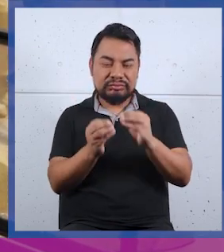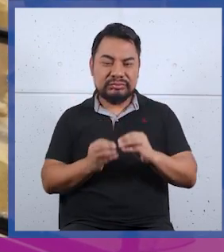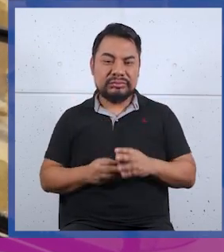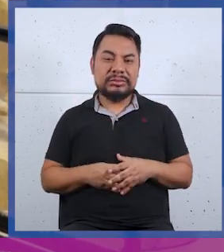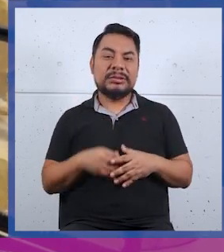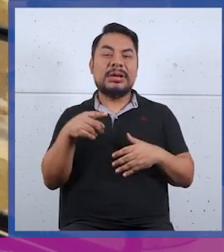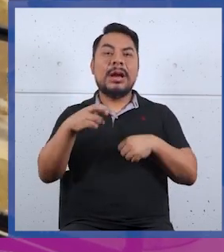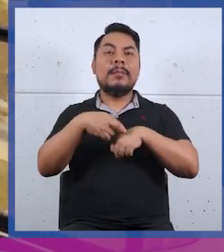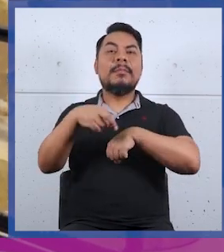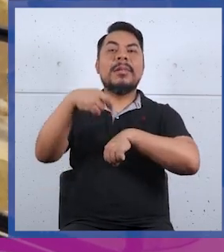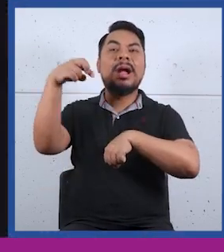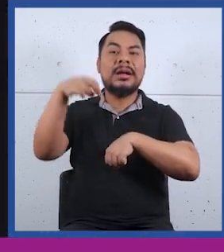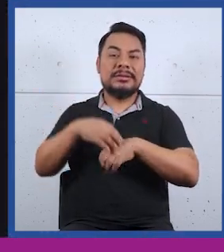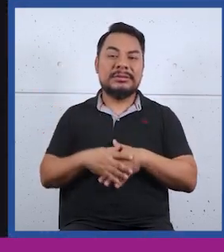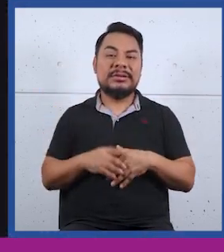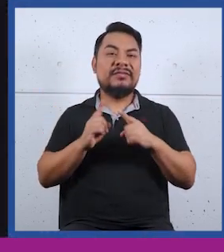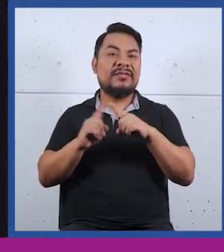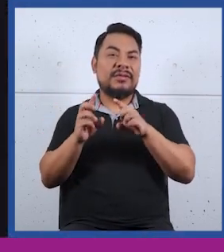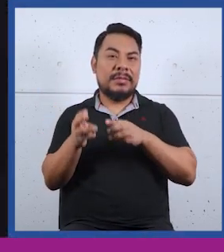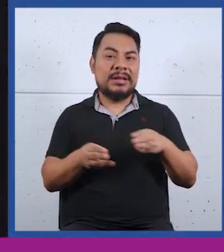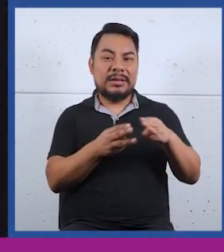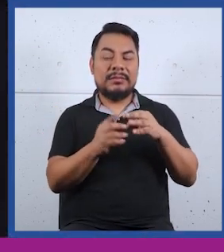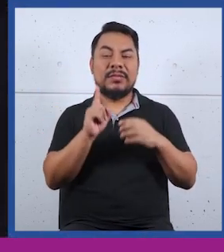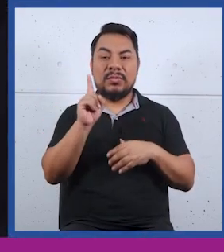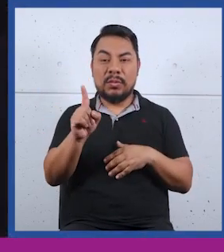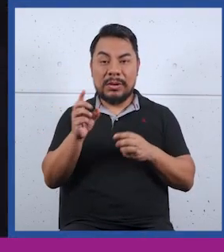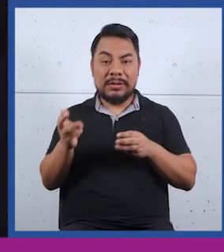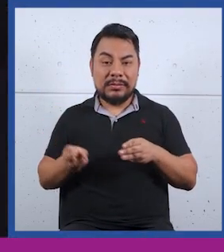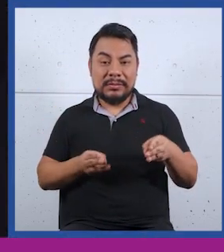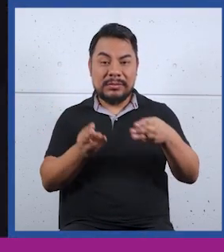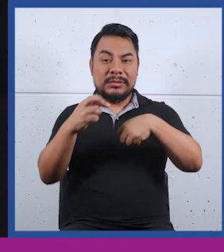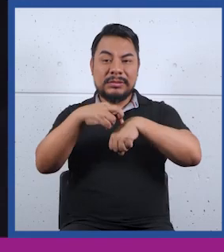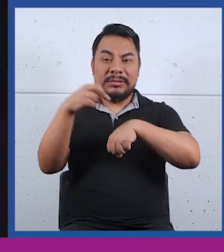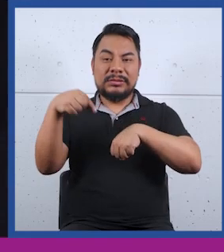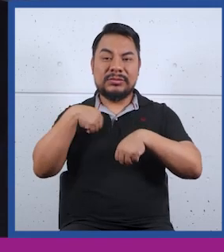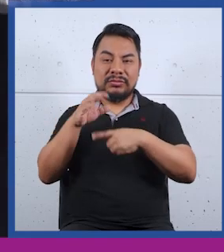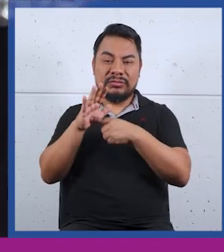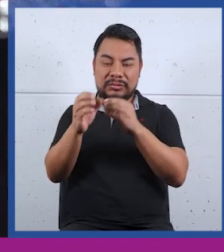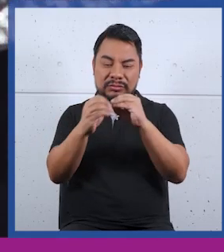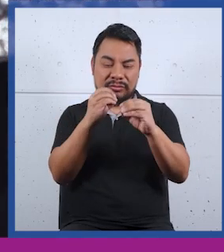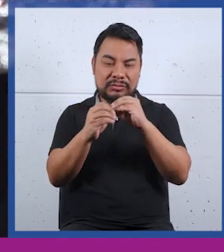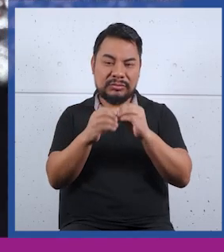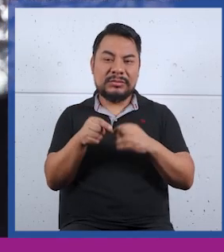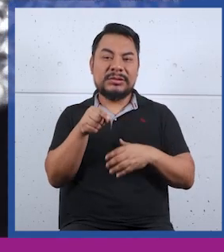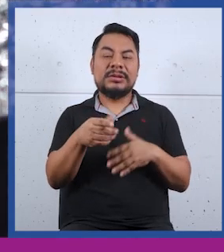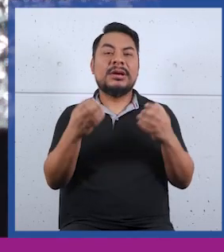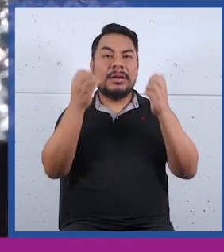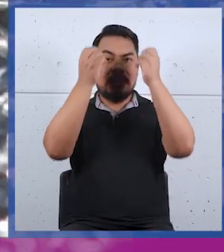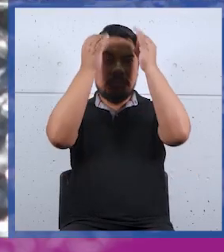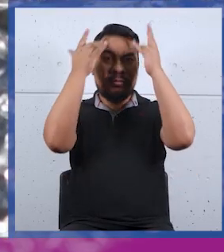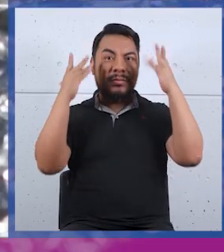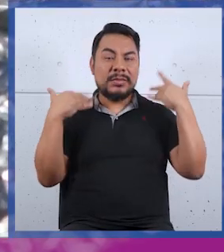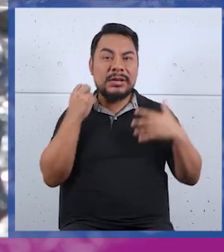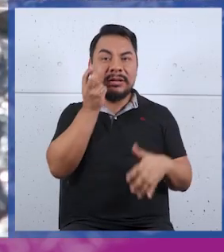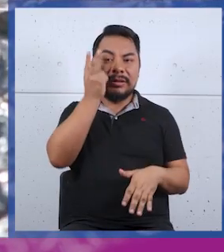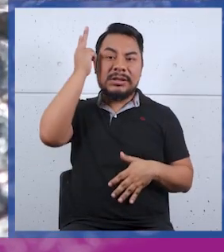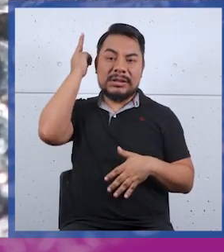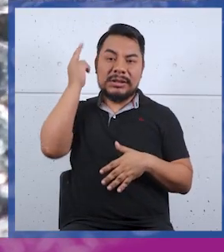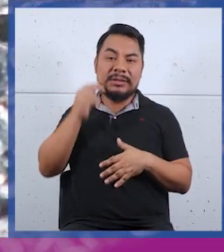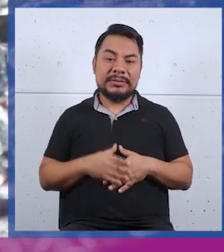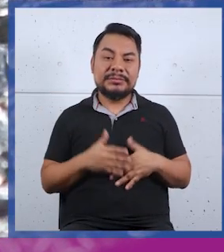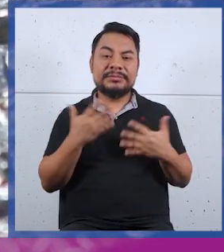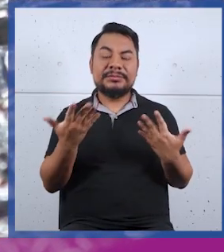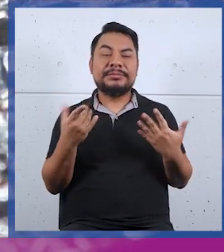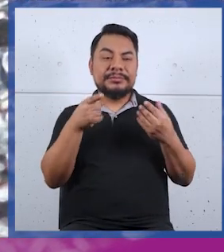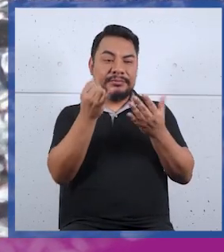la platería hay varias técnicas. Una de las técnicas es lo que he plasmado en este trabajo, que es el matrimonio inca. O sea, se